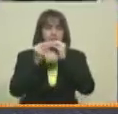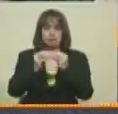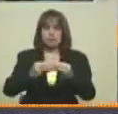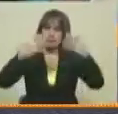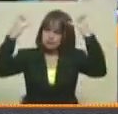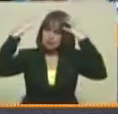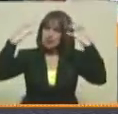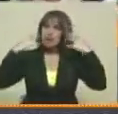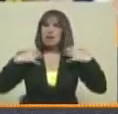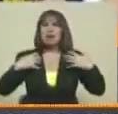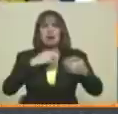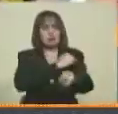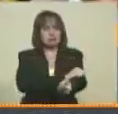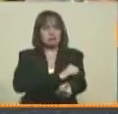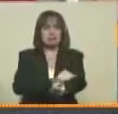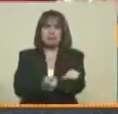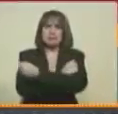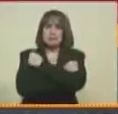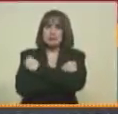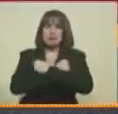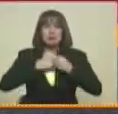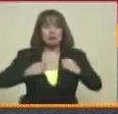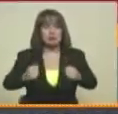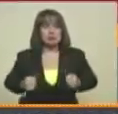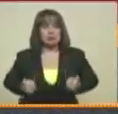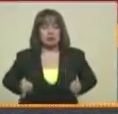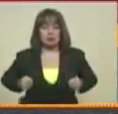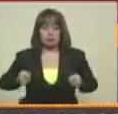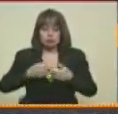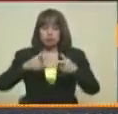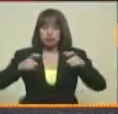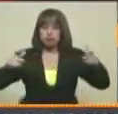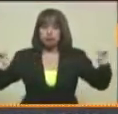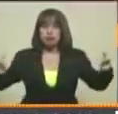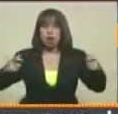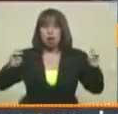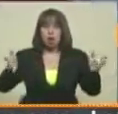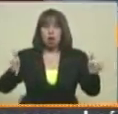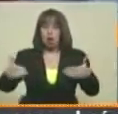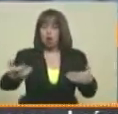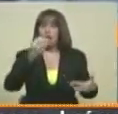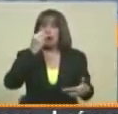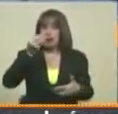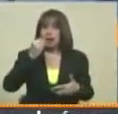e higiene personal para ampliar los CLAC a nivel comunal.